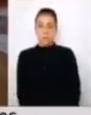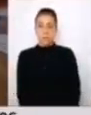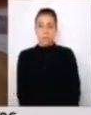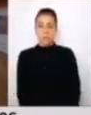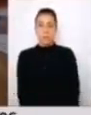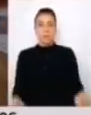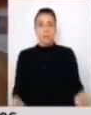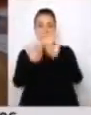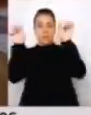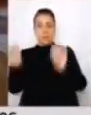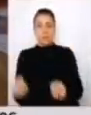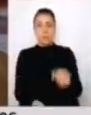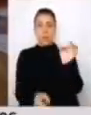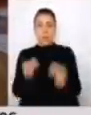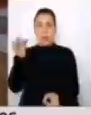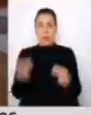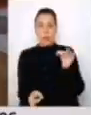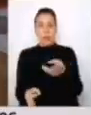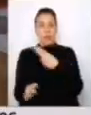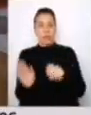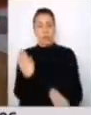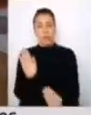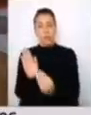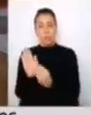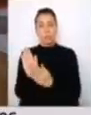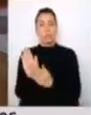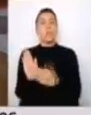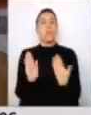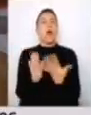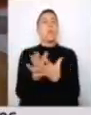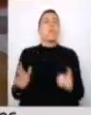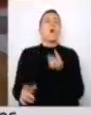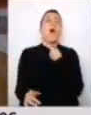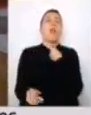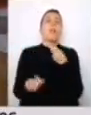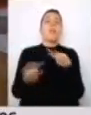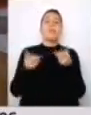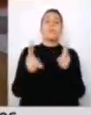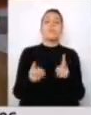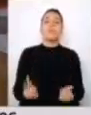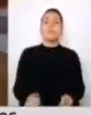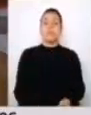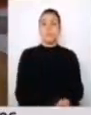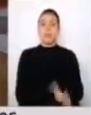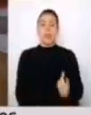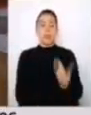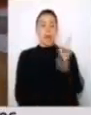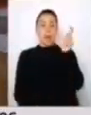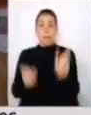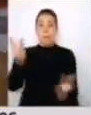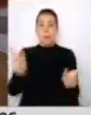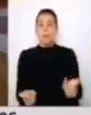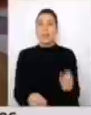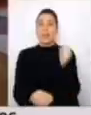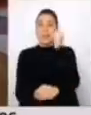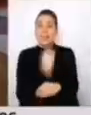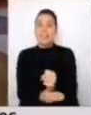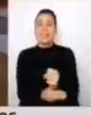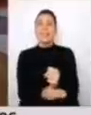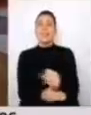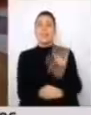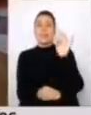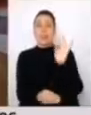hemos establecido tan garantistas y que entrega a los criminales tantos derechos mientras